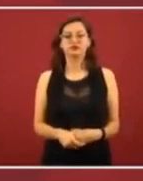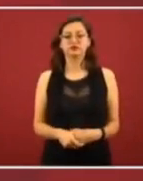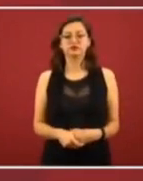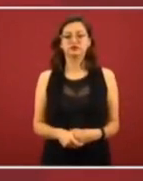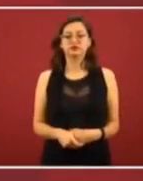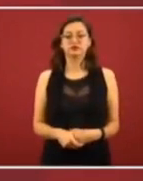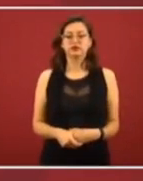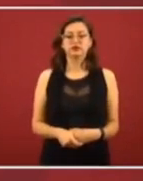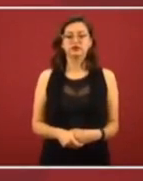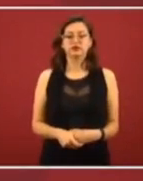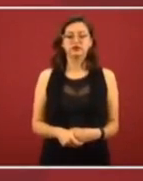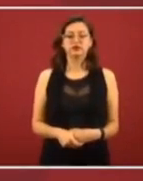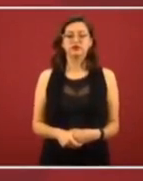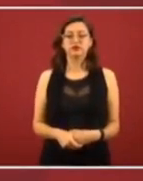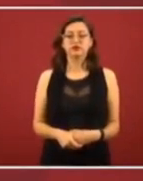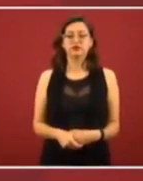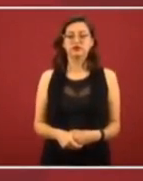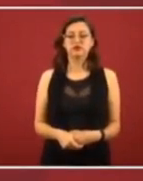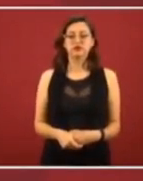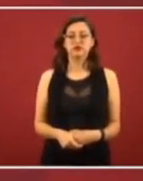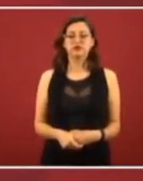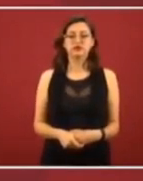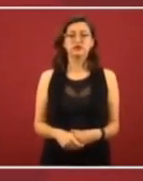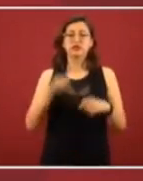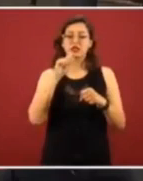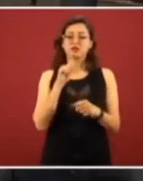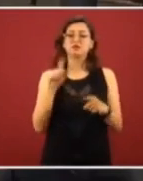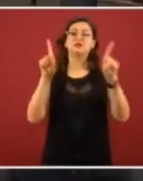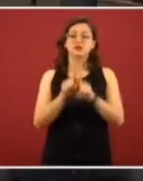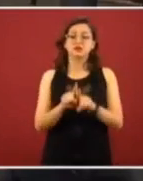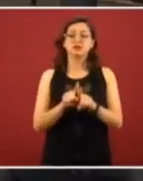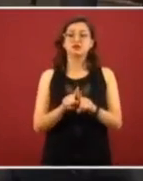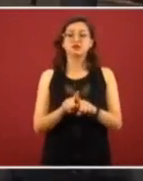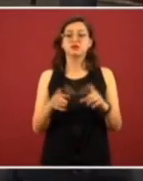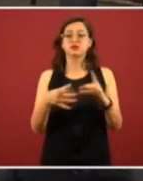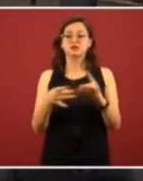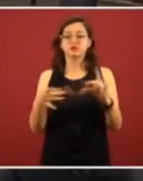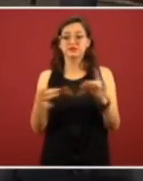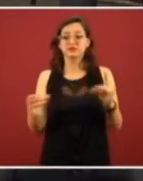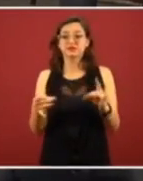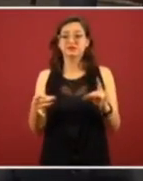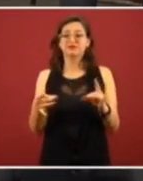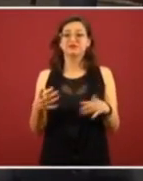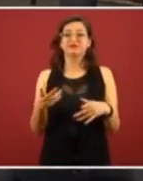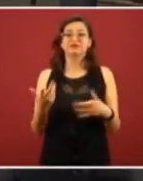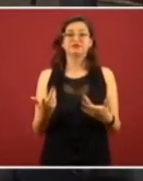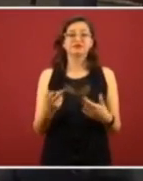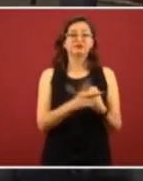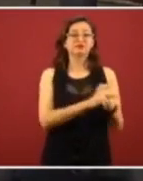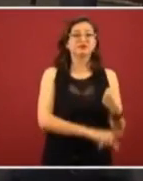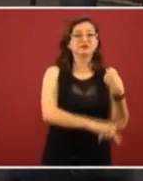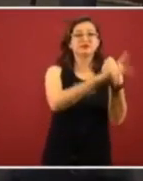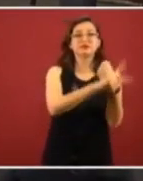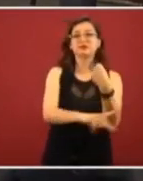También hablé de que las grandes potencias, las hegemonías, tienen que ayudar